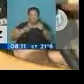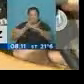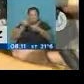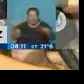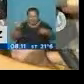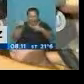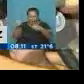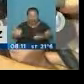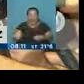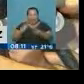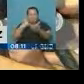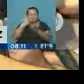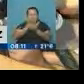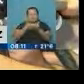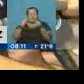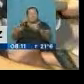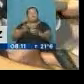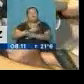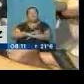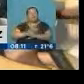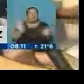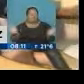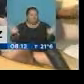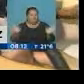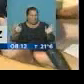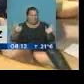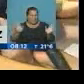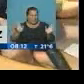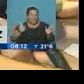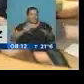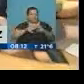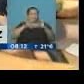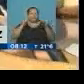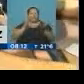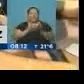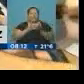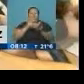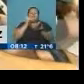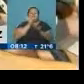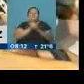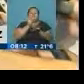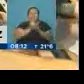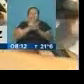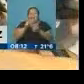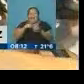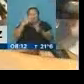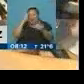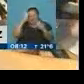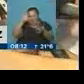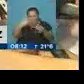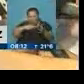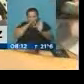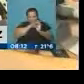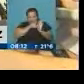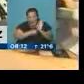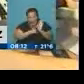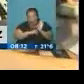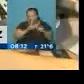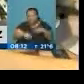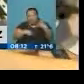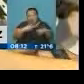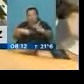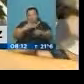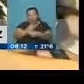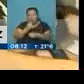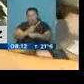termine de cerrar todos los símbolos, la simbología que corresponde en este caso, y él sigue con